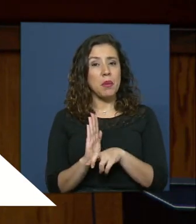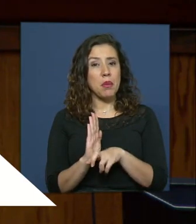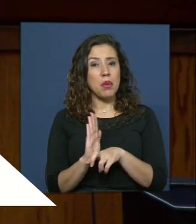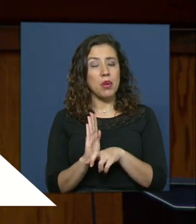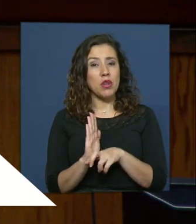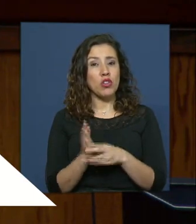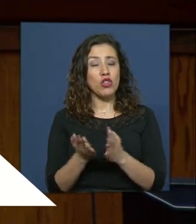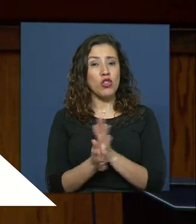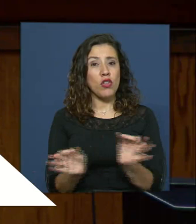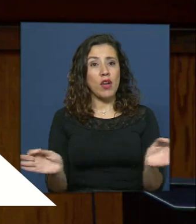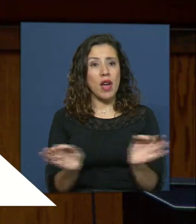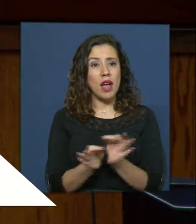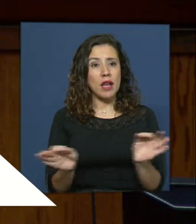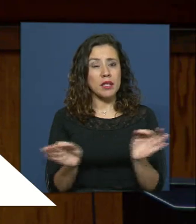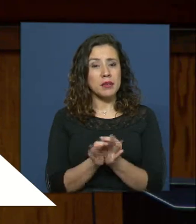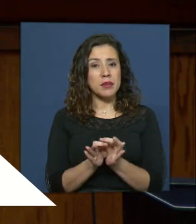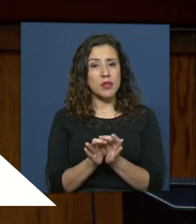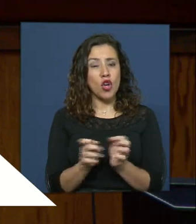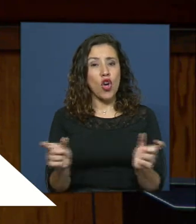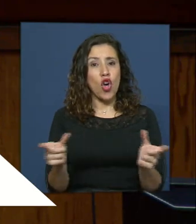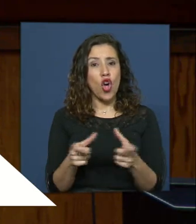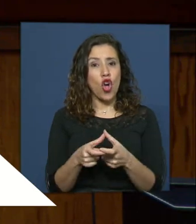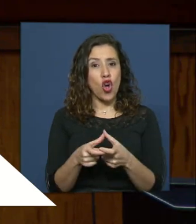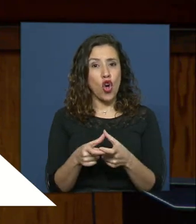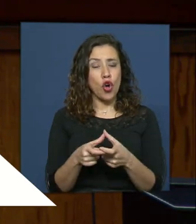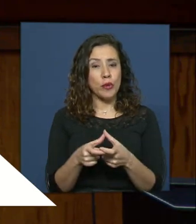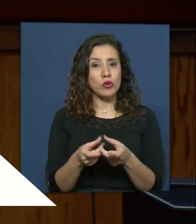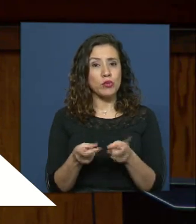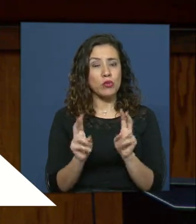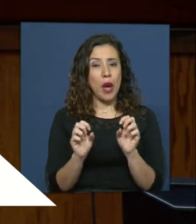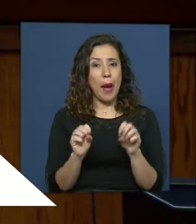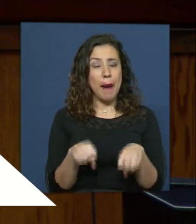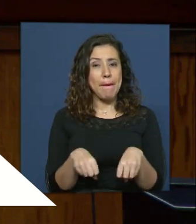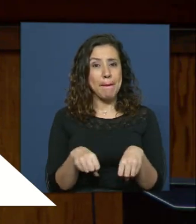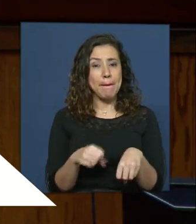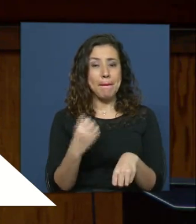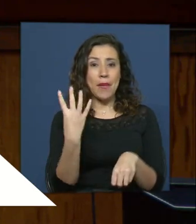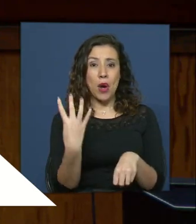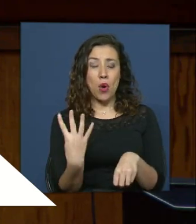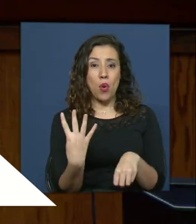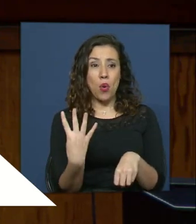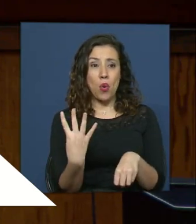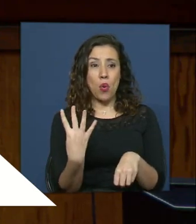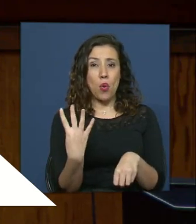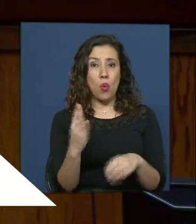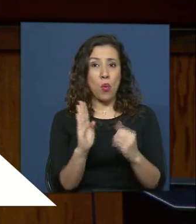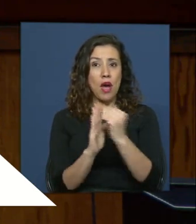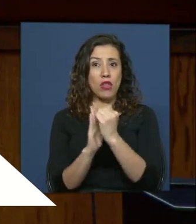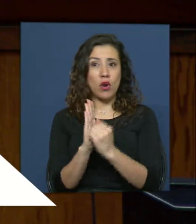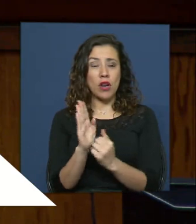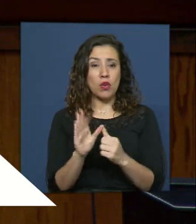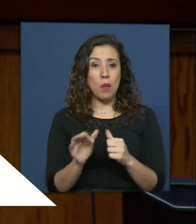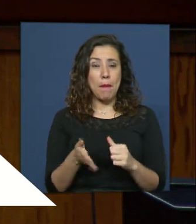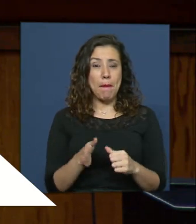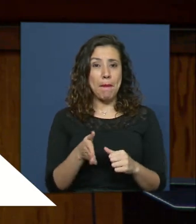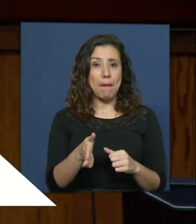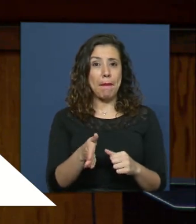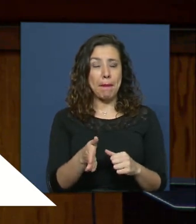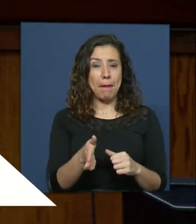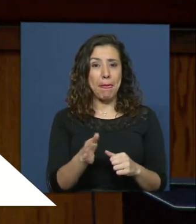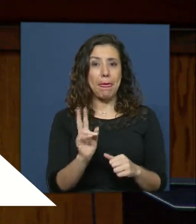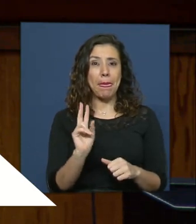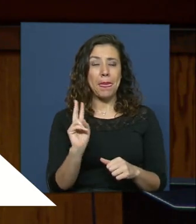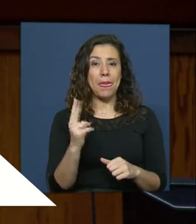su fundamento, la Comisión aprobó los cuatro artículos permanentes y